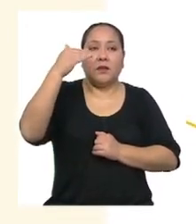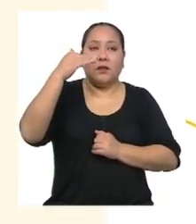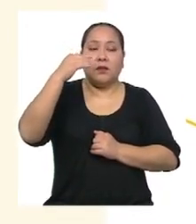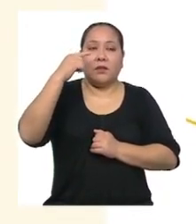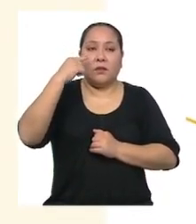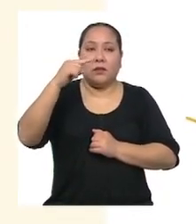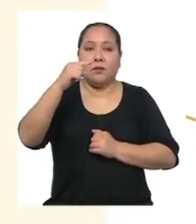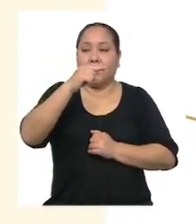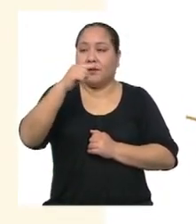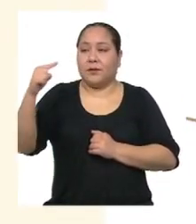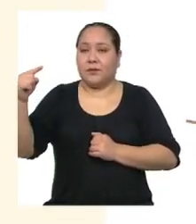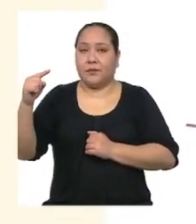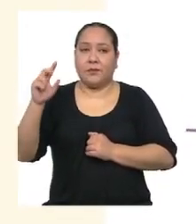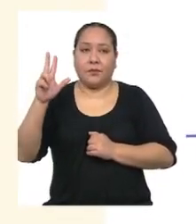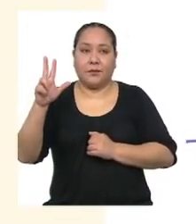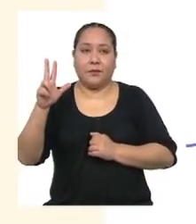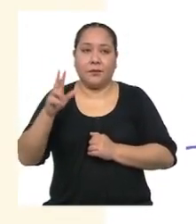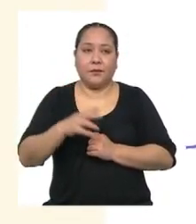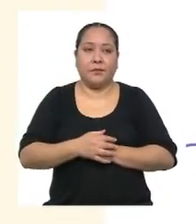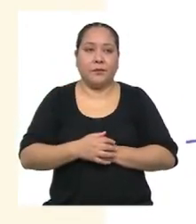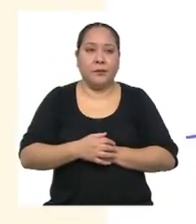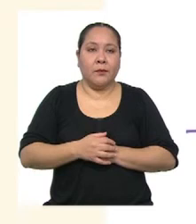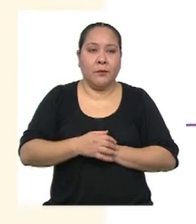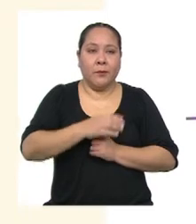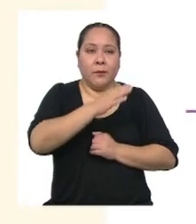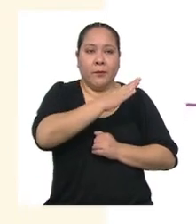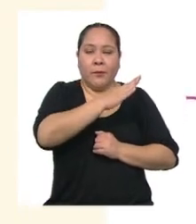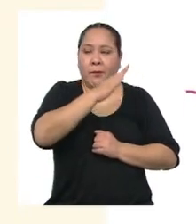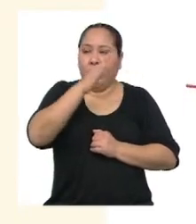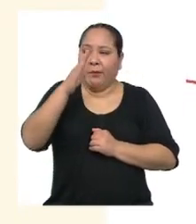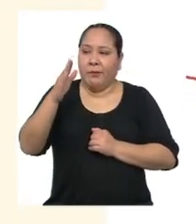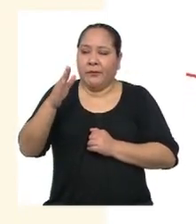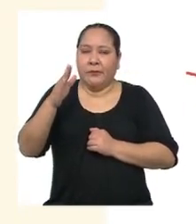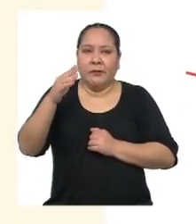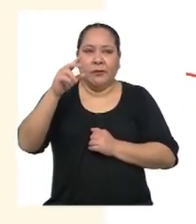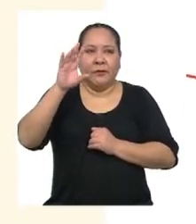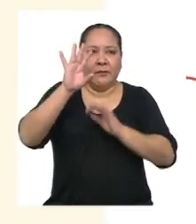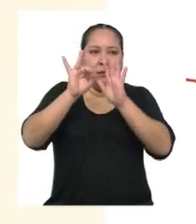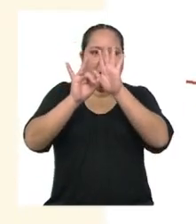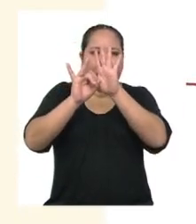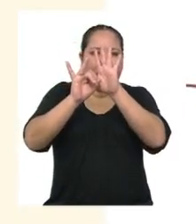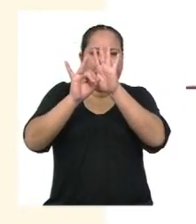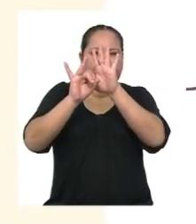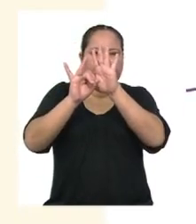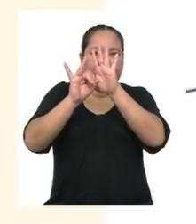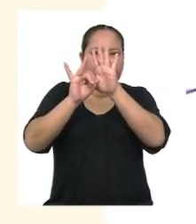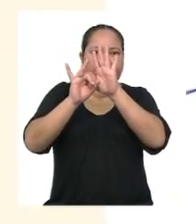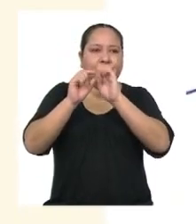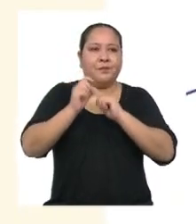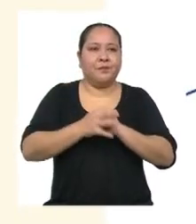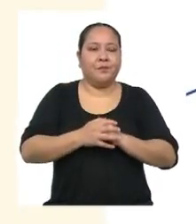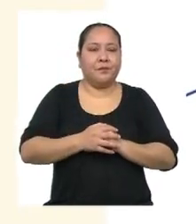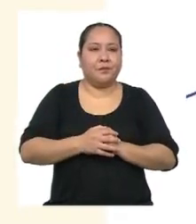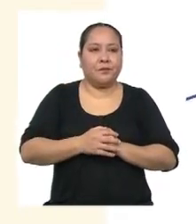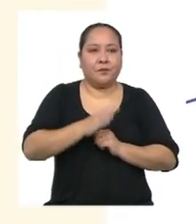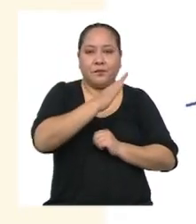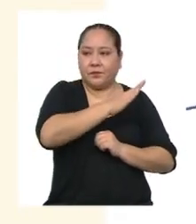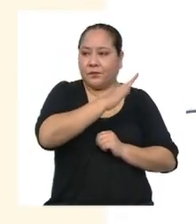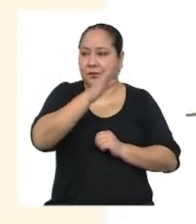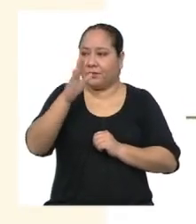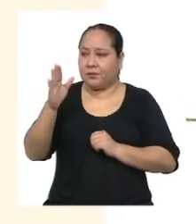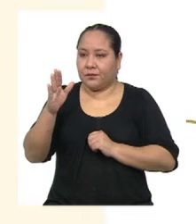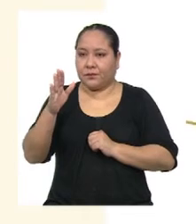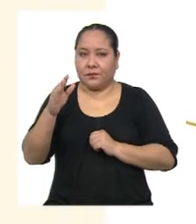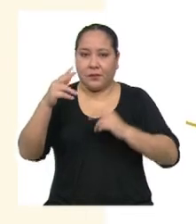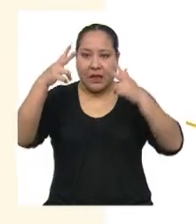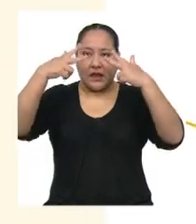acumula hasta la posición 3. En la fila 2 se acumula hasta la posición 7. En la fila 3